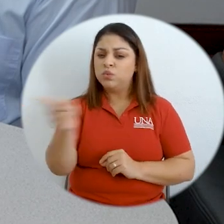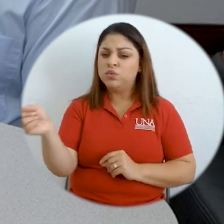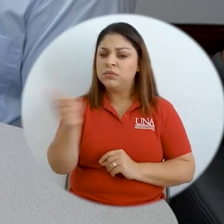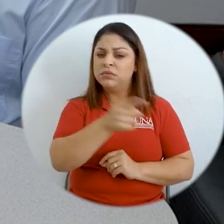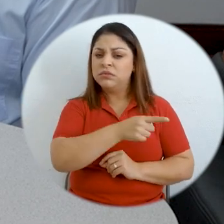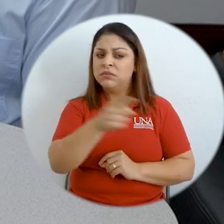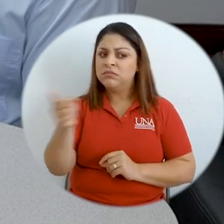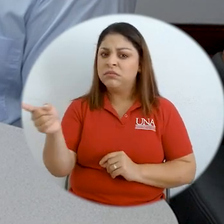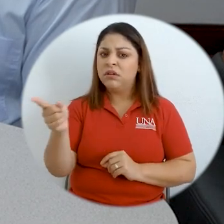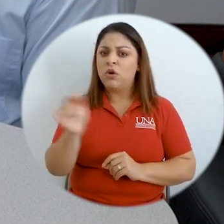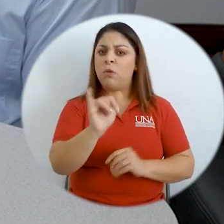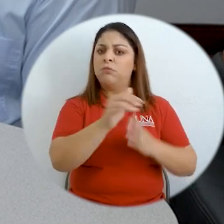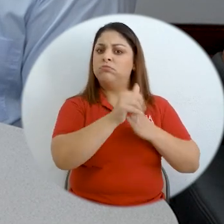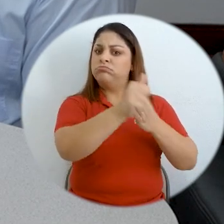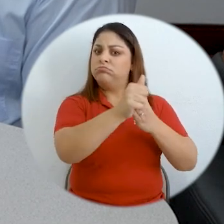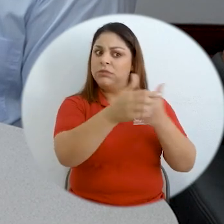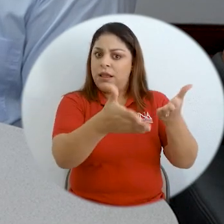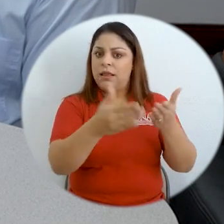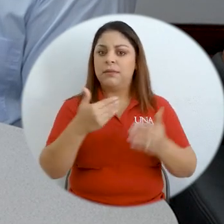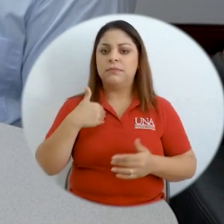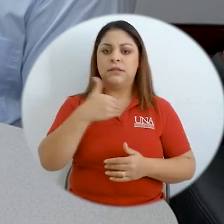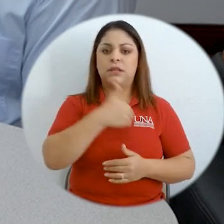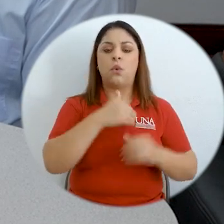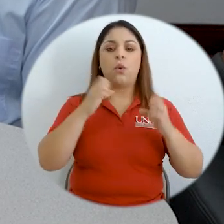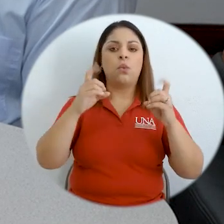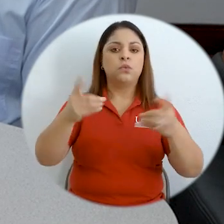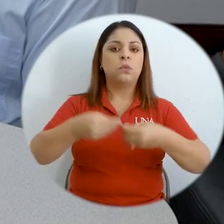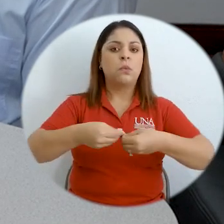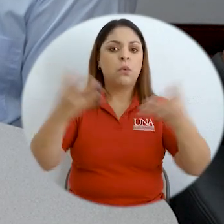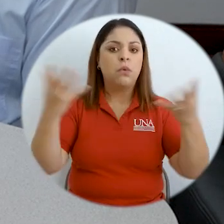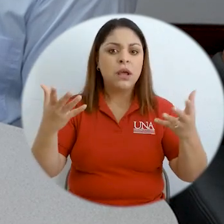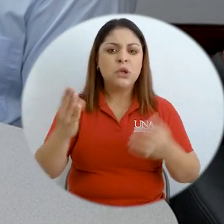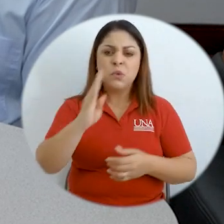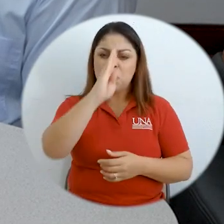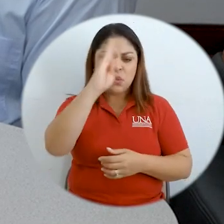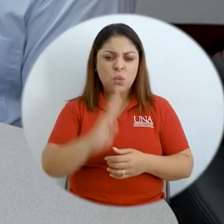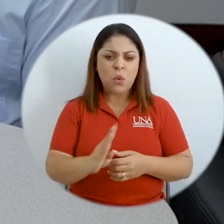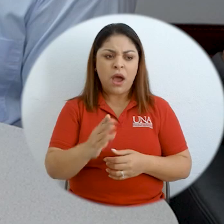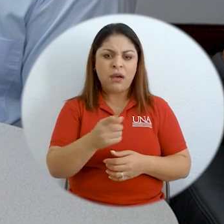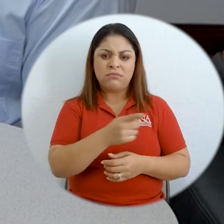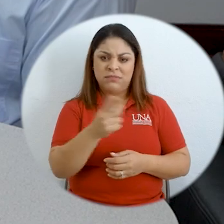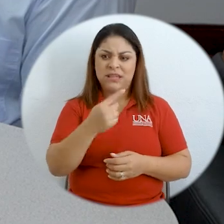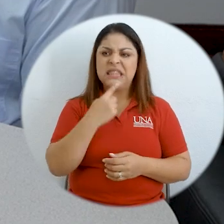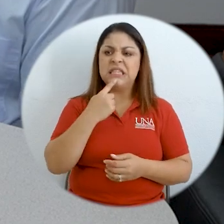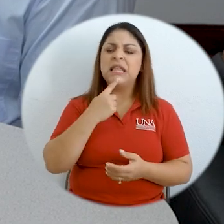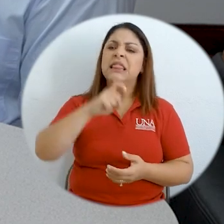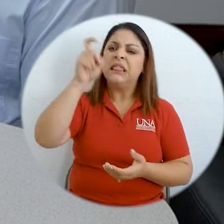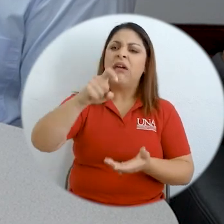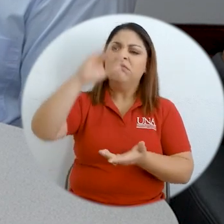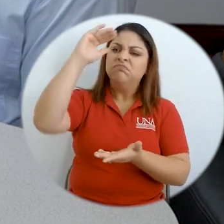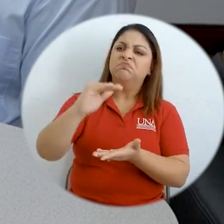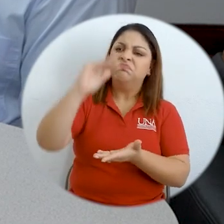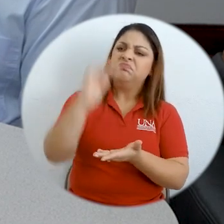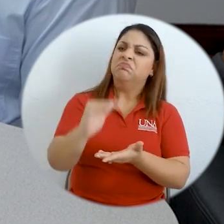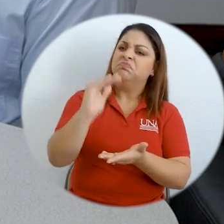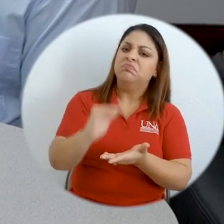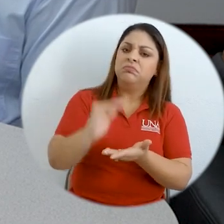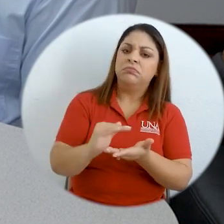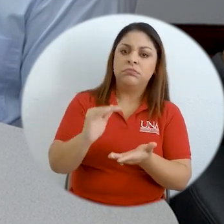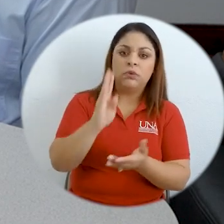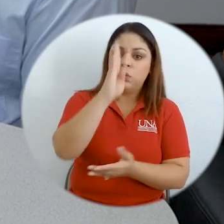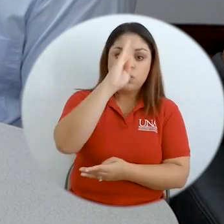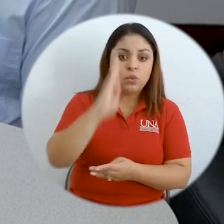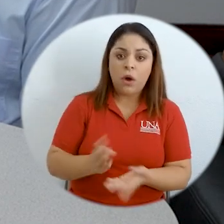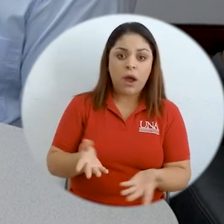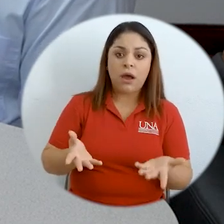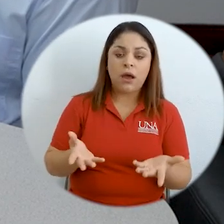ejercicios de mayor liderazgo de Ministerio de Educación Pública se ha reconocido que hay que bajarle la